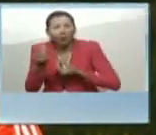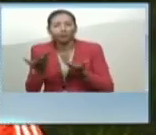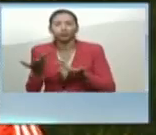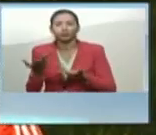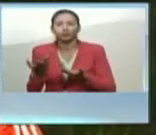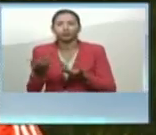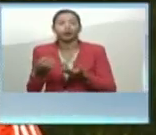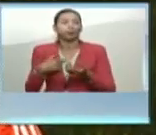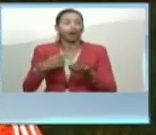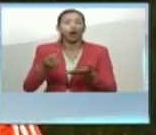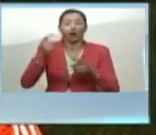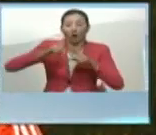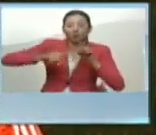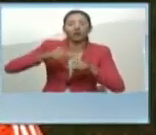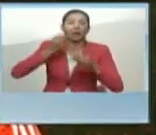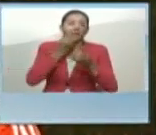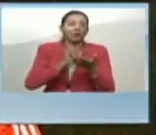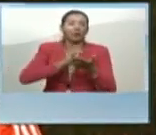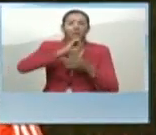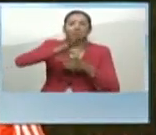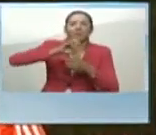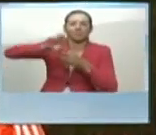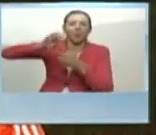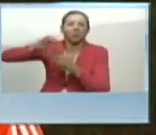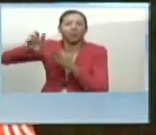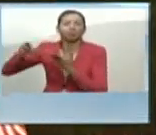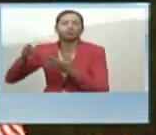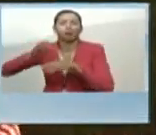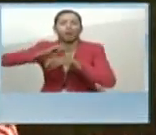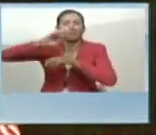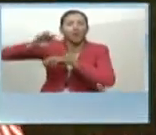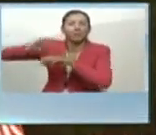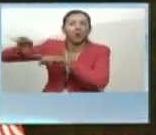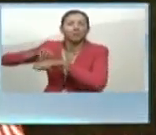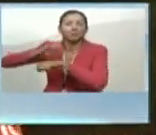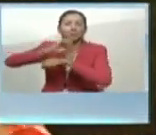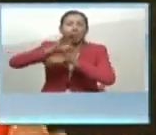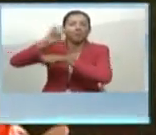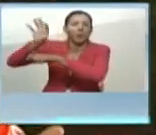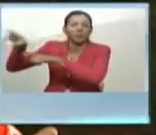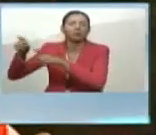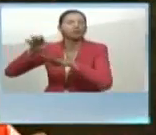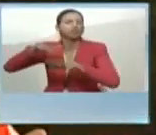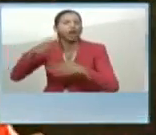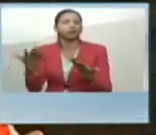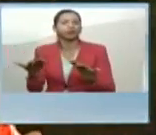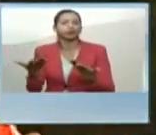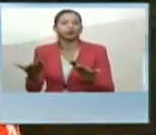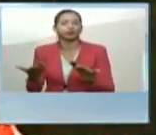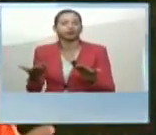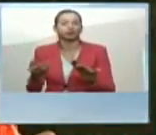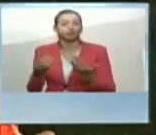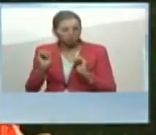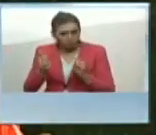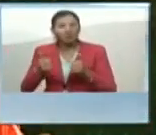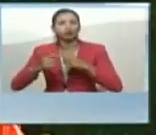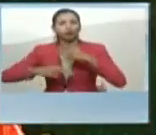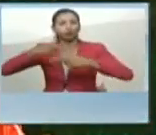distribuir tal producto primero, segundo, tercero, cuarto, en tal región, en tal región, en tal región. Pasemos a construirla,